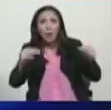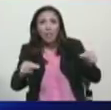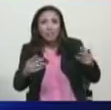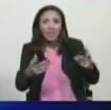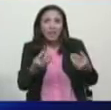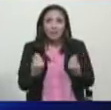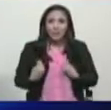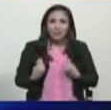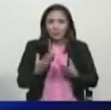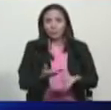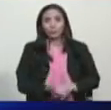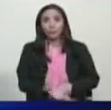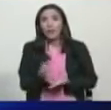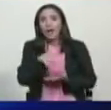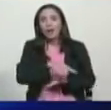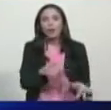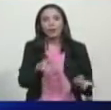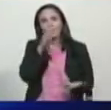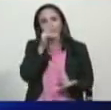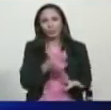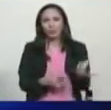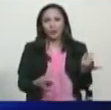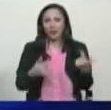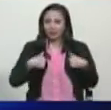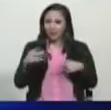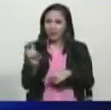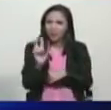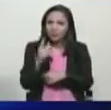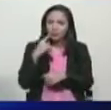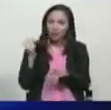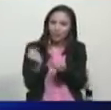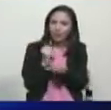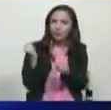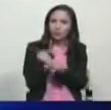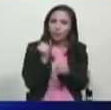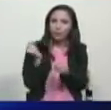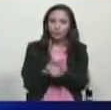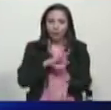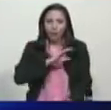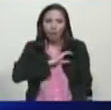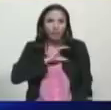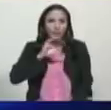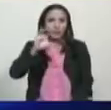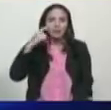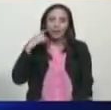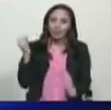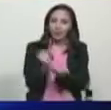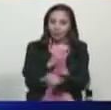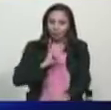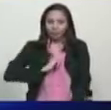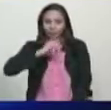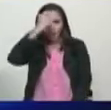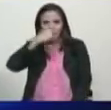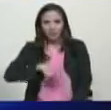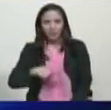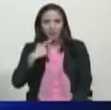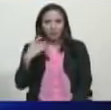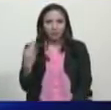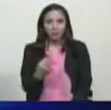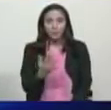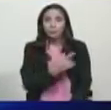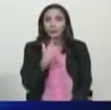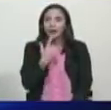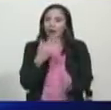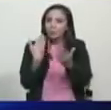show. No, Venezuela sale adelante con trabajo, trabajo, trabajo y dignidad. Trabajo y dignidad. Y